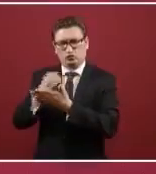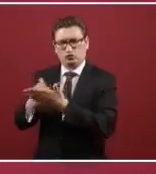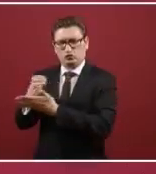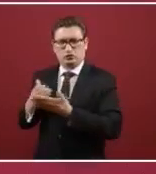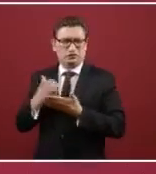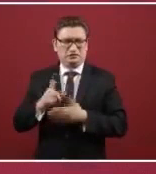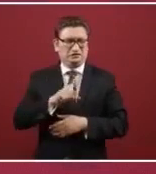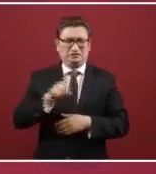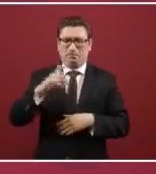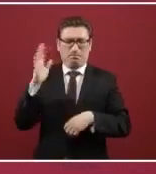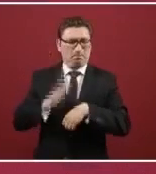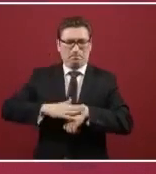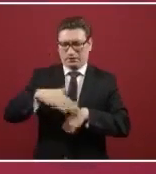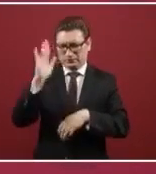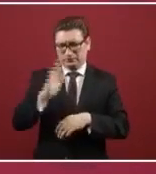más de 100 contratos,